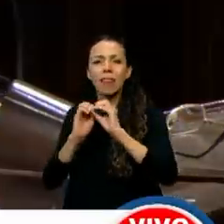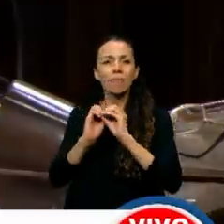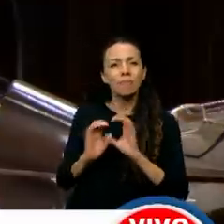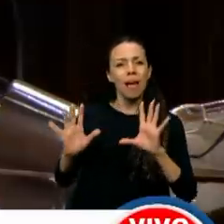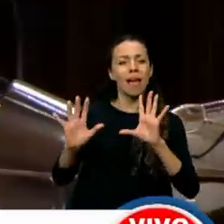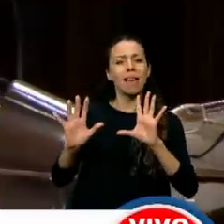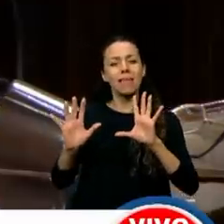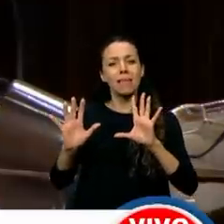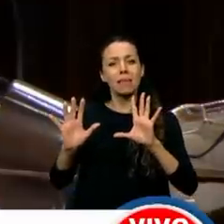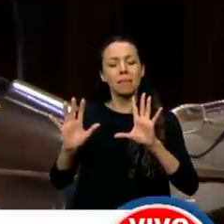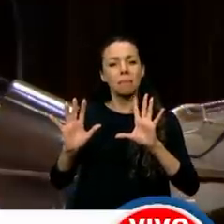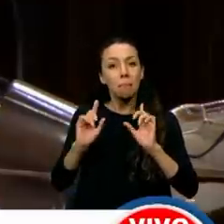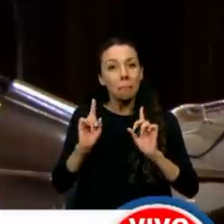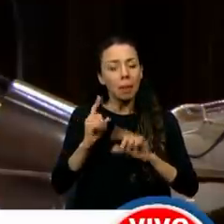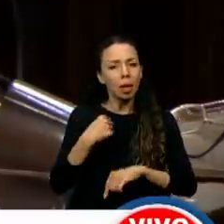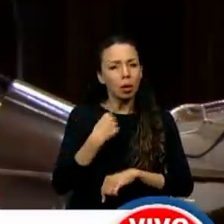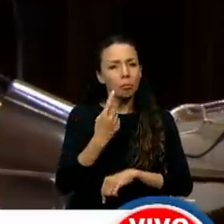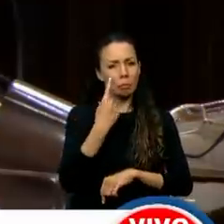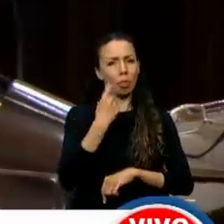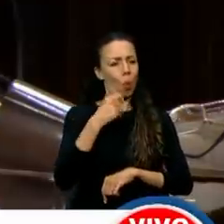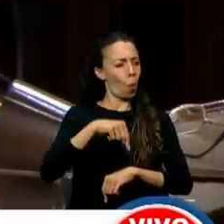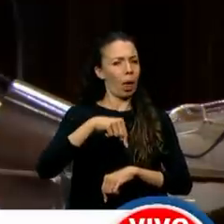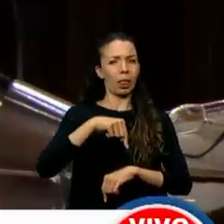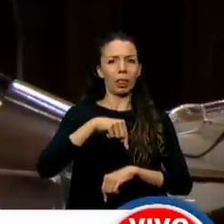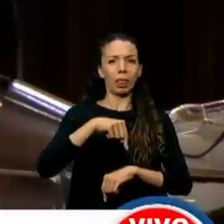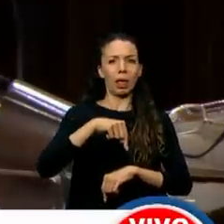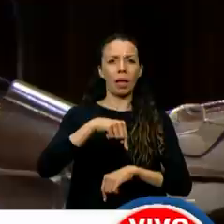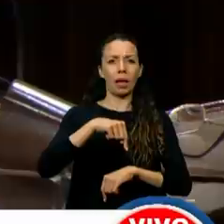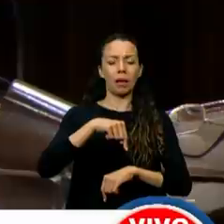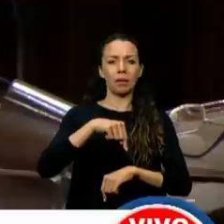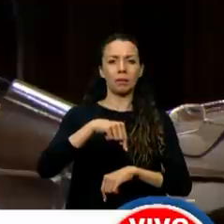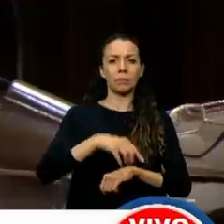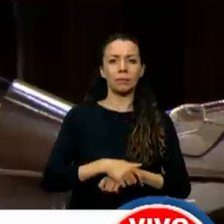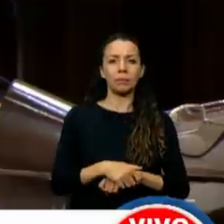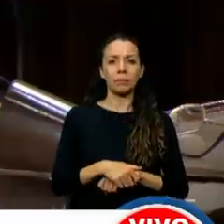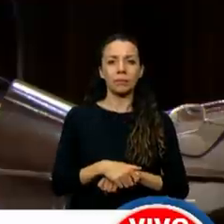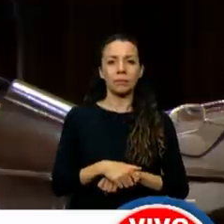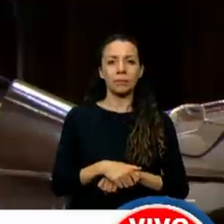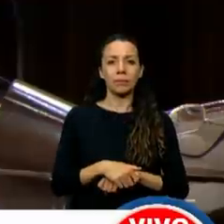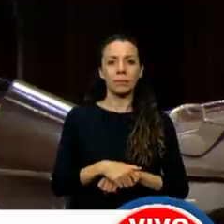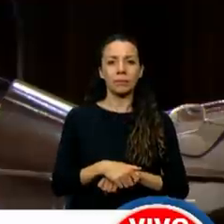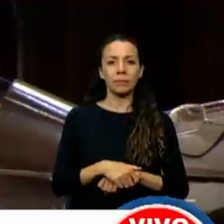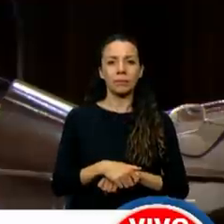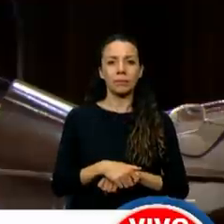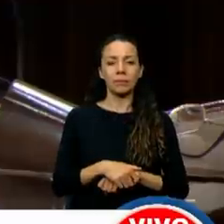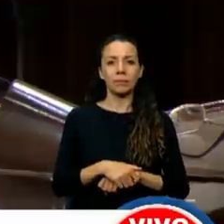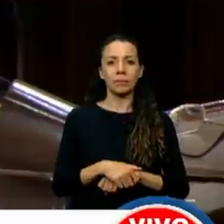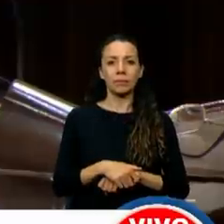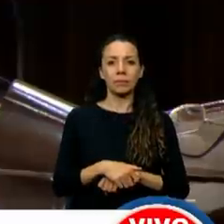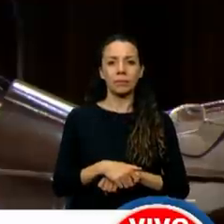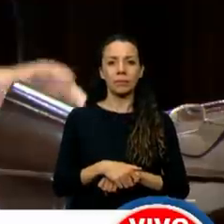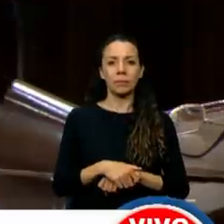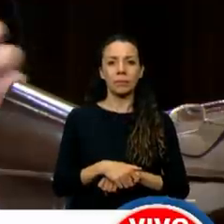y la verdad que acá me vengo a dar cuenta que las cosas no son como